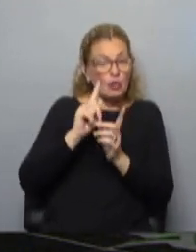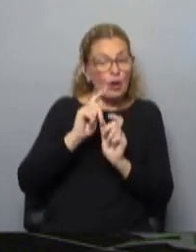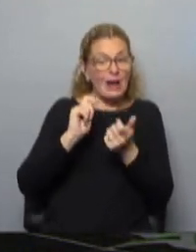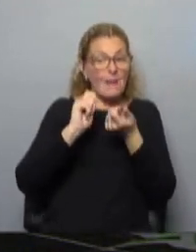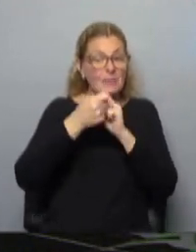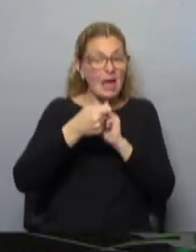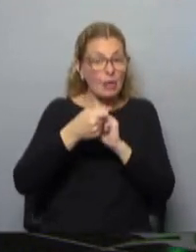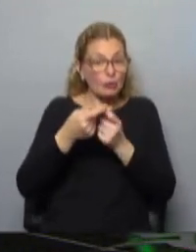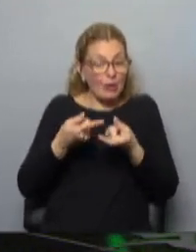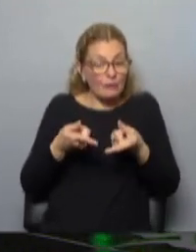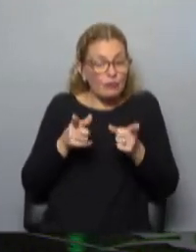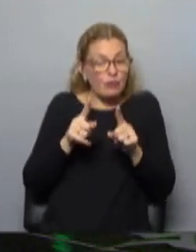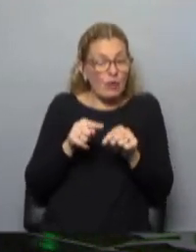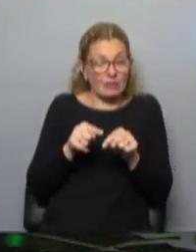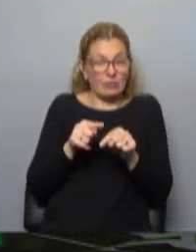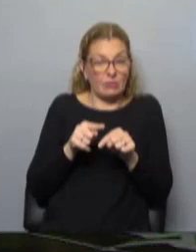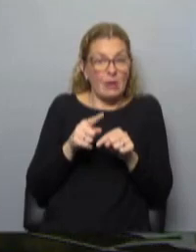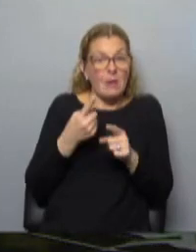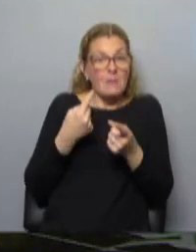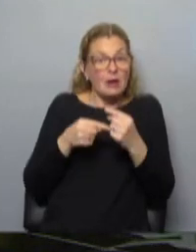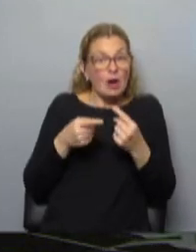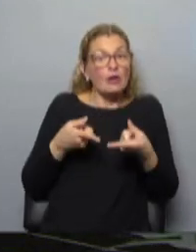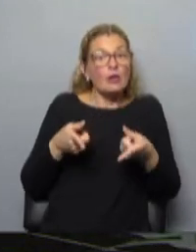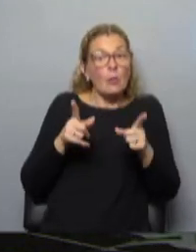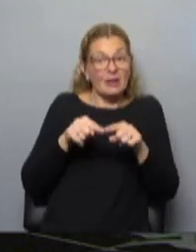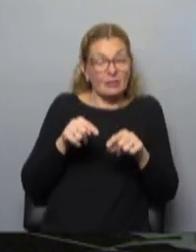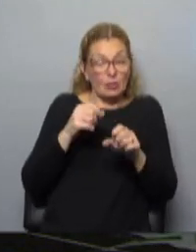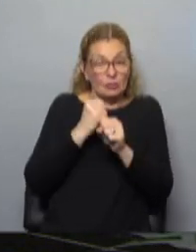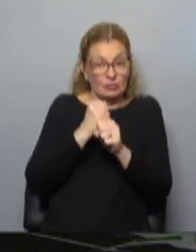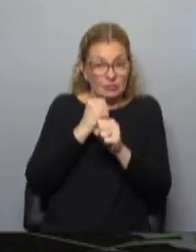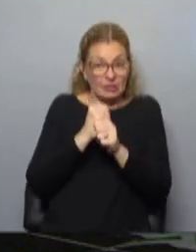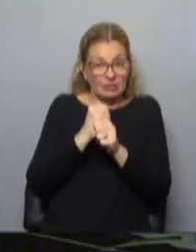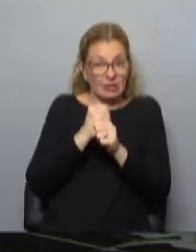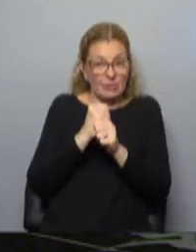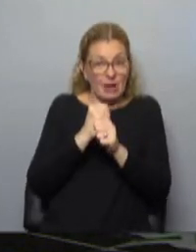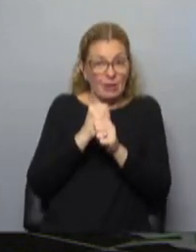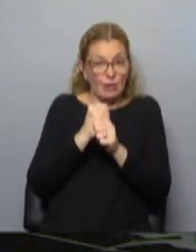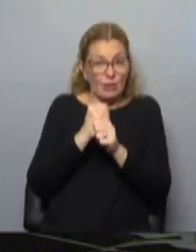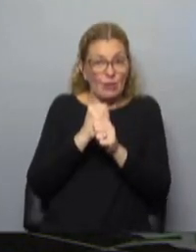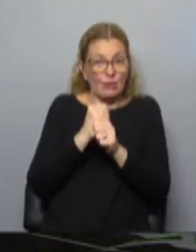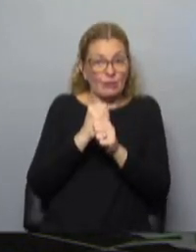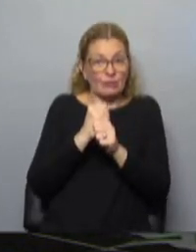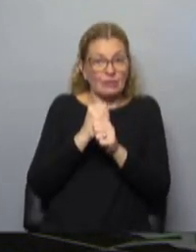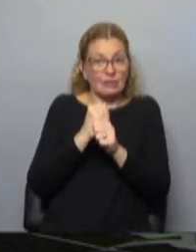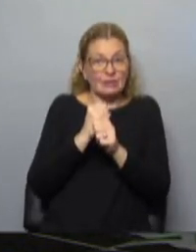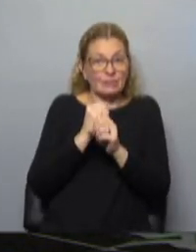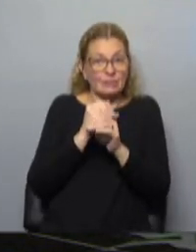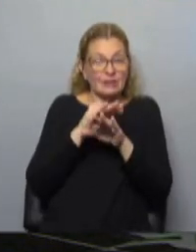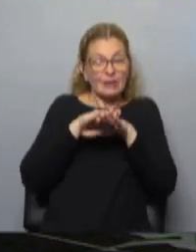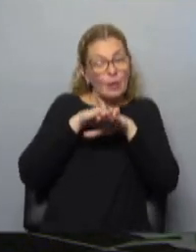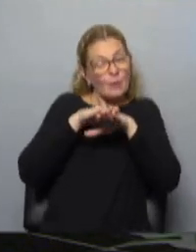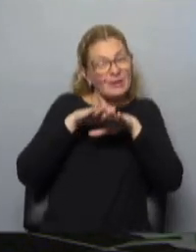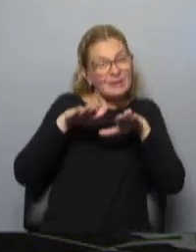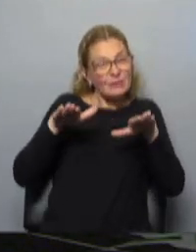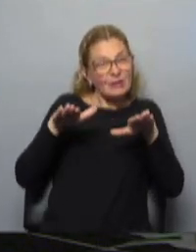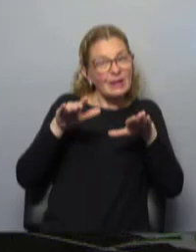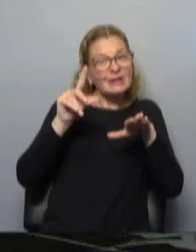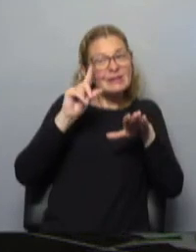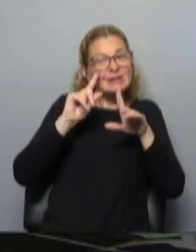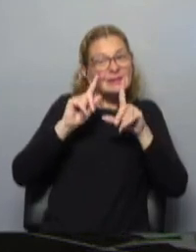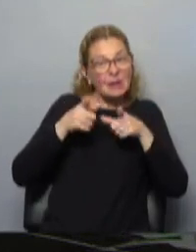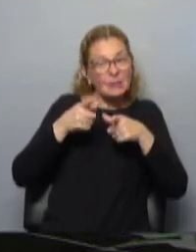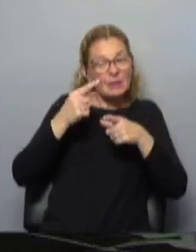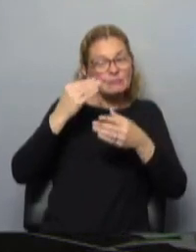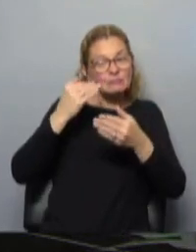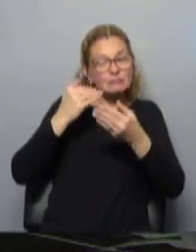pero justamente la recuperación del empleo y la recuperación del mercado laboral se estabilizó o incluso retrocede un poquito